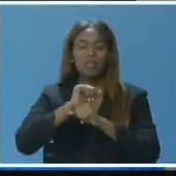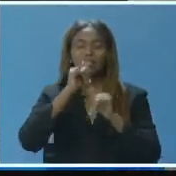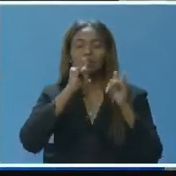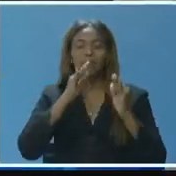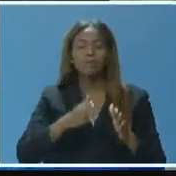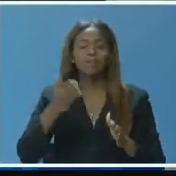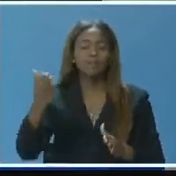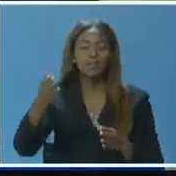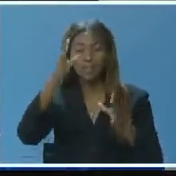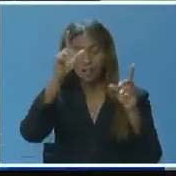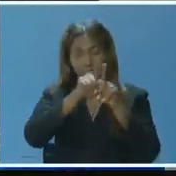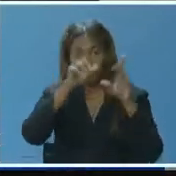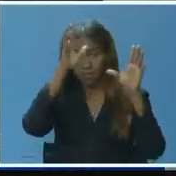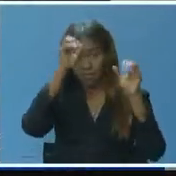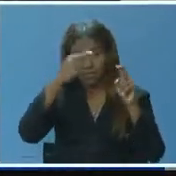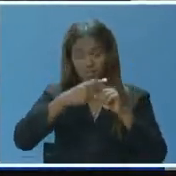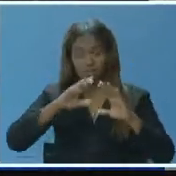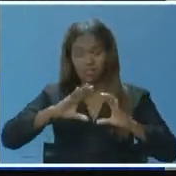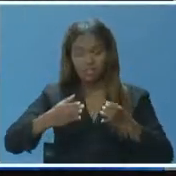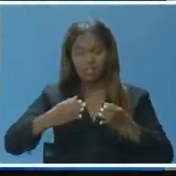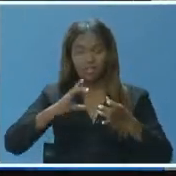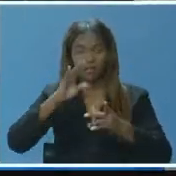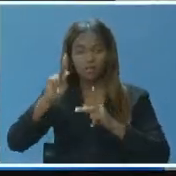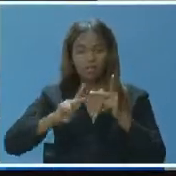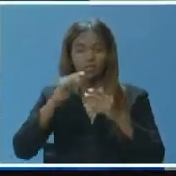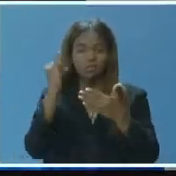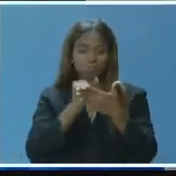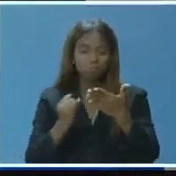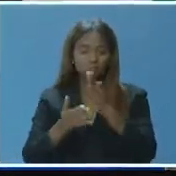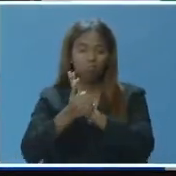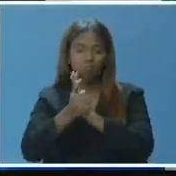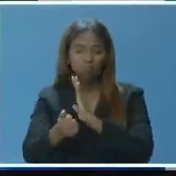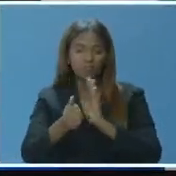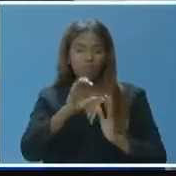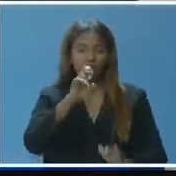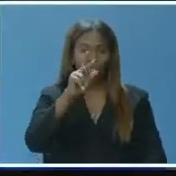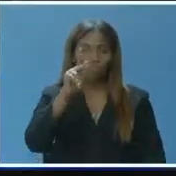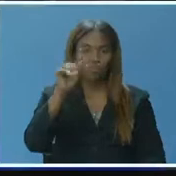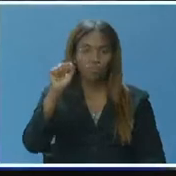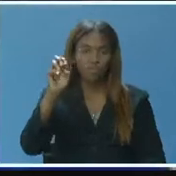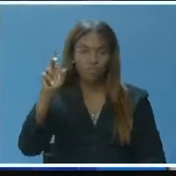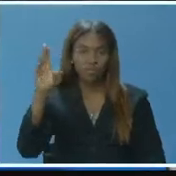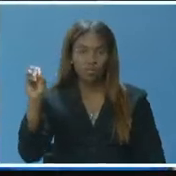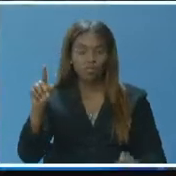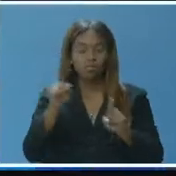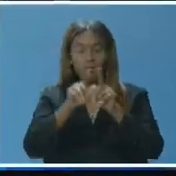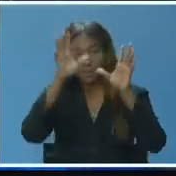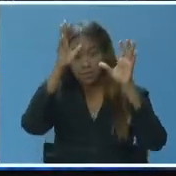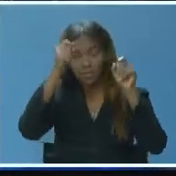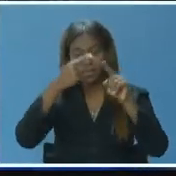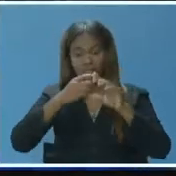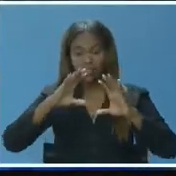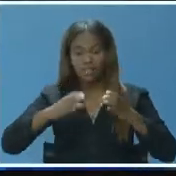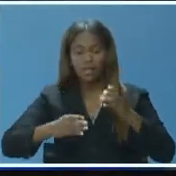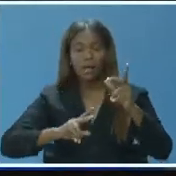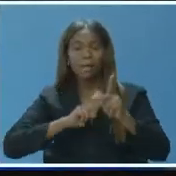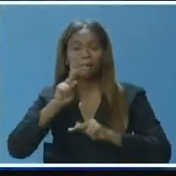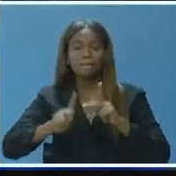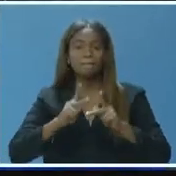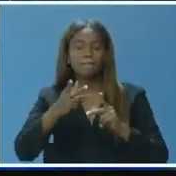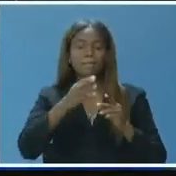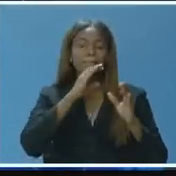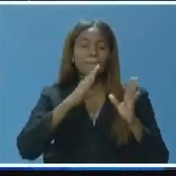Beato, el presidente del Círculo de Reporteros Gráficos, Corpus Montero, y el presidente del Círculo de Locutores Dominicanos, filial San